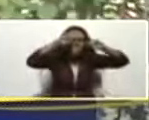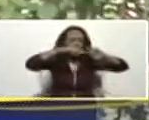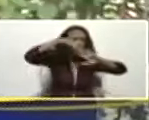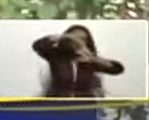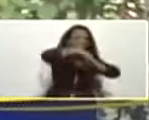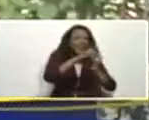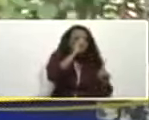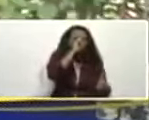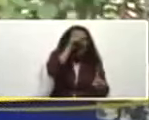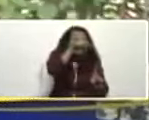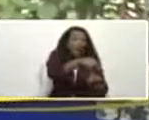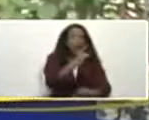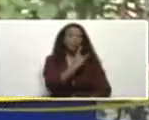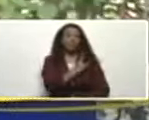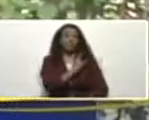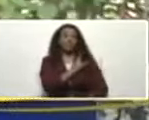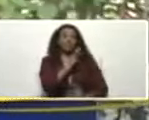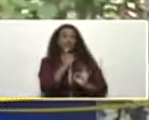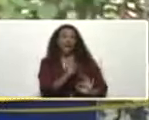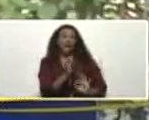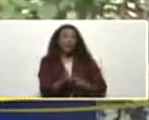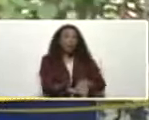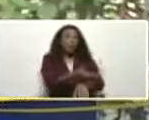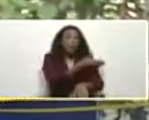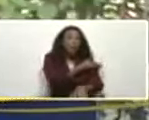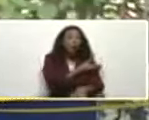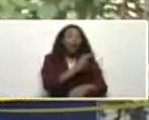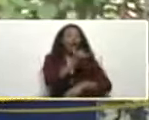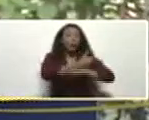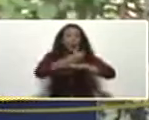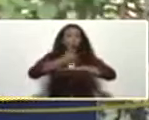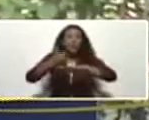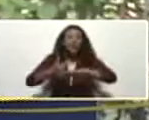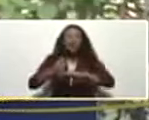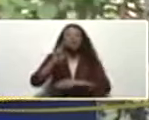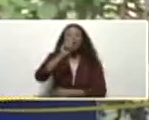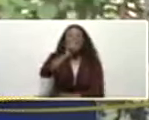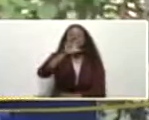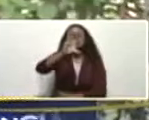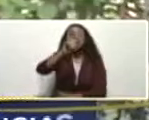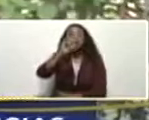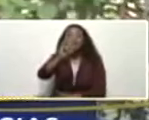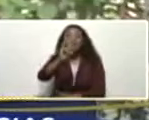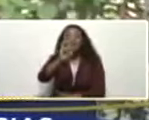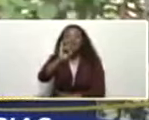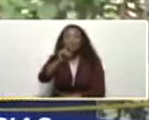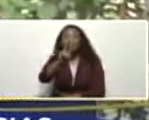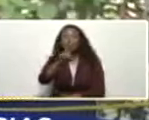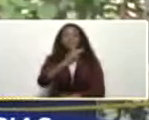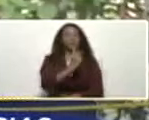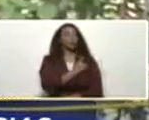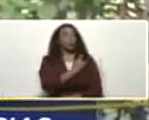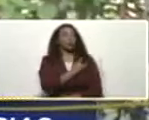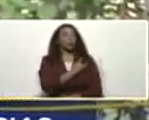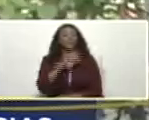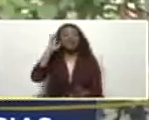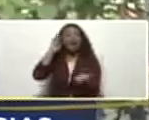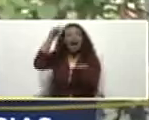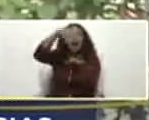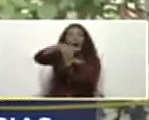Mujeres dedicadas desde las universidades, nos acompañan las autoridades de la Universidad Central de Venezuela, de la Universidad Politécnica de